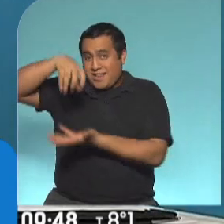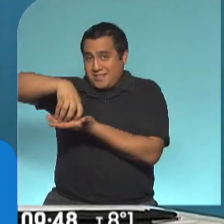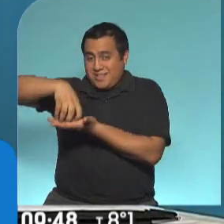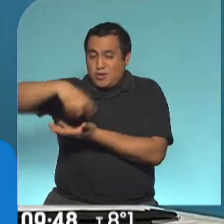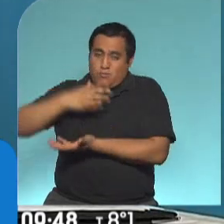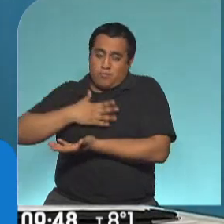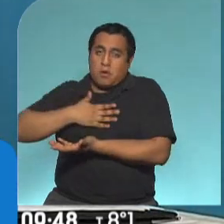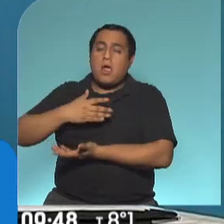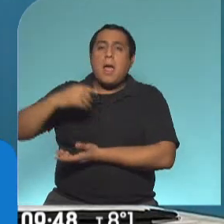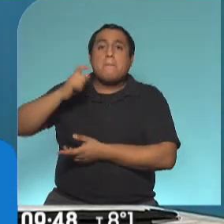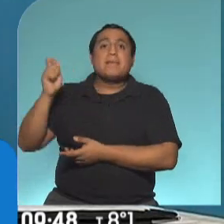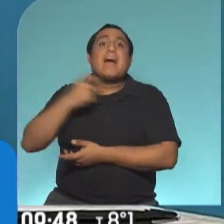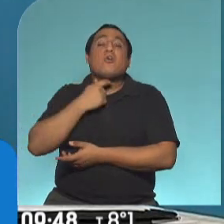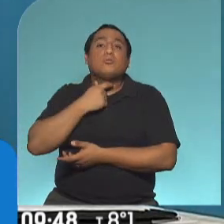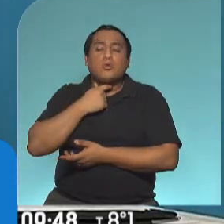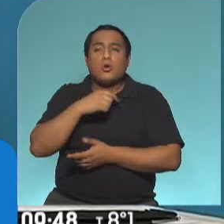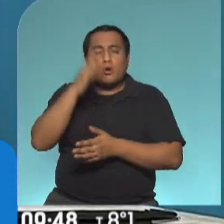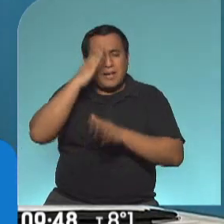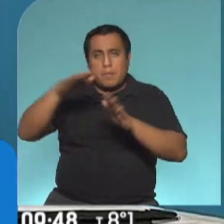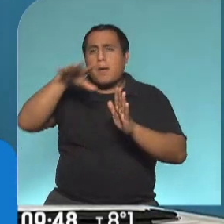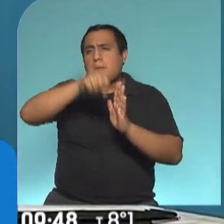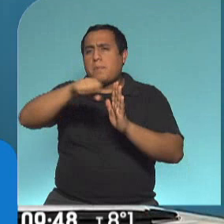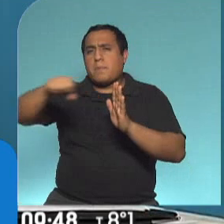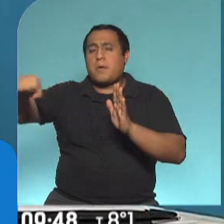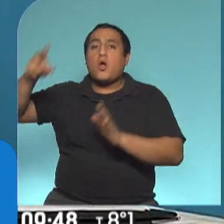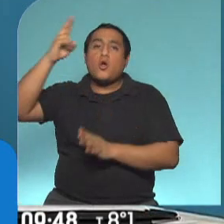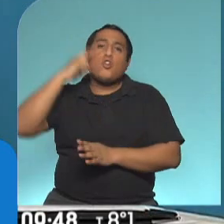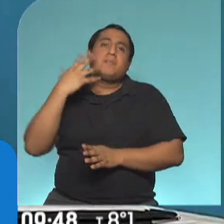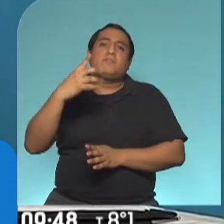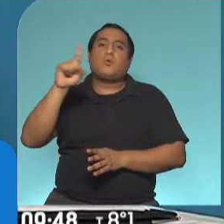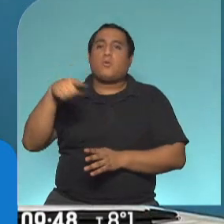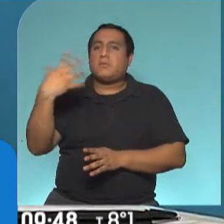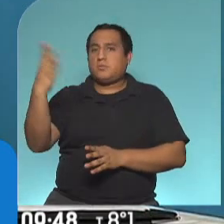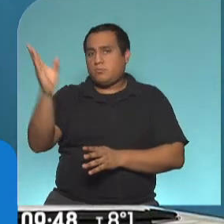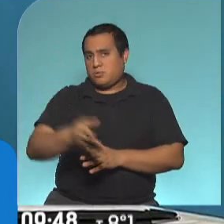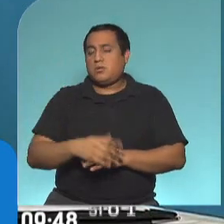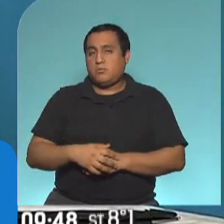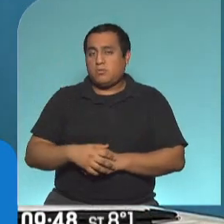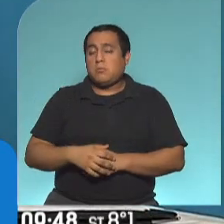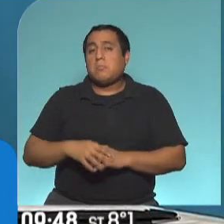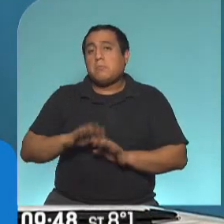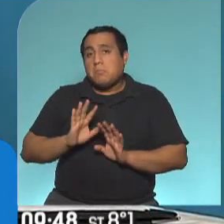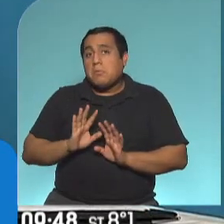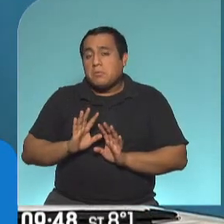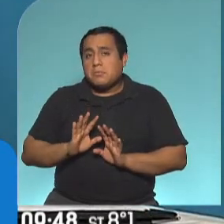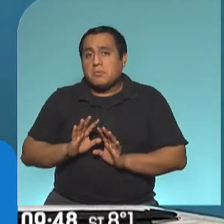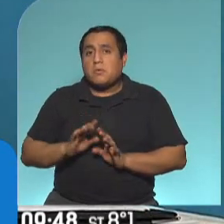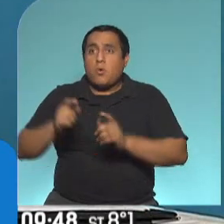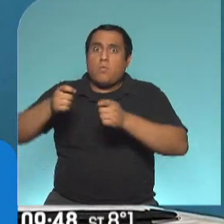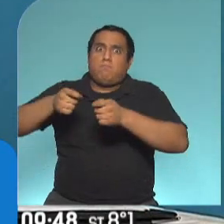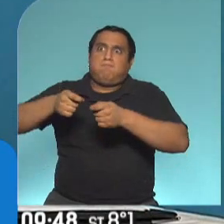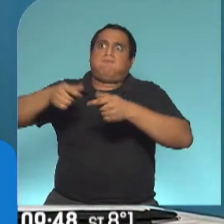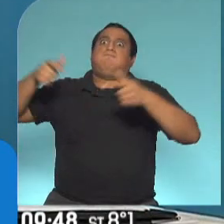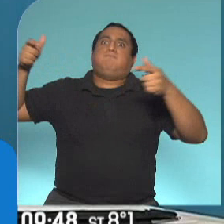tenemos un porcentaje ocupacional del 95 5% pese a este alto